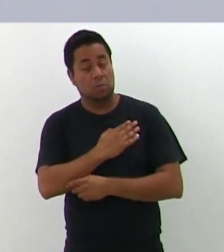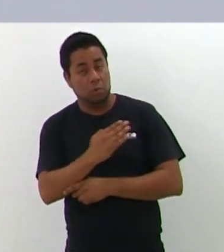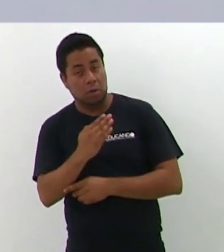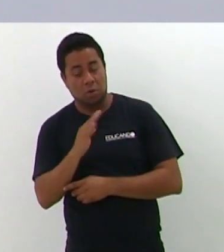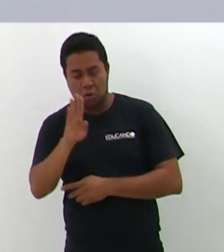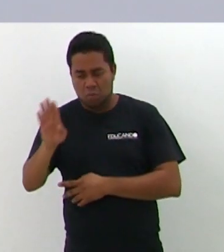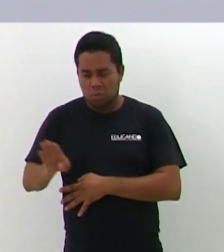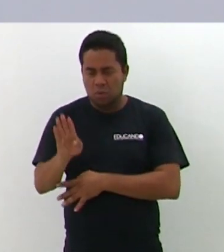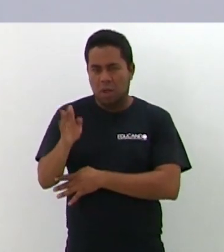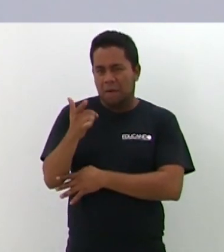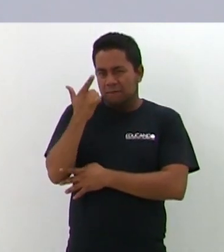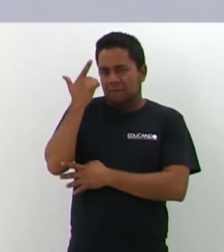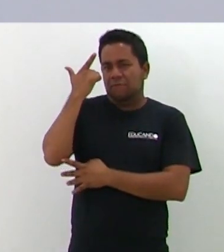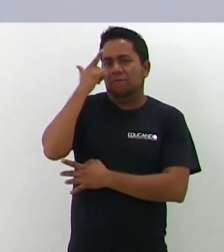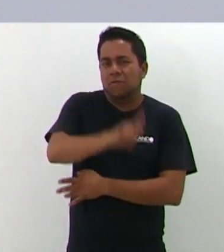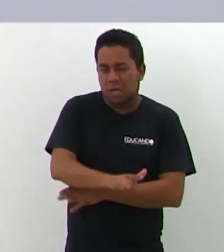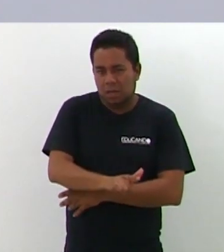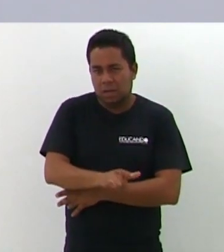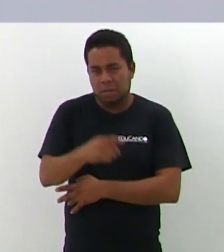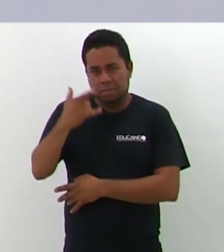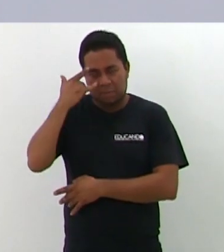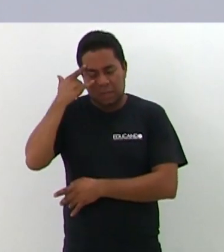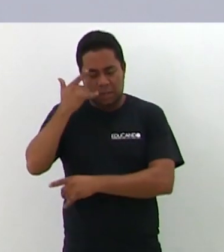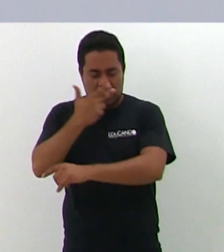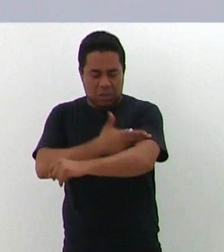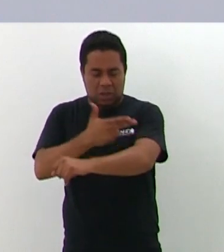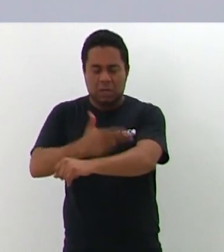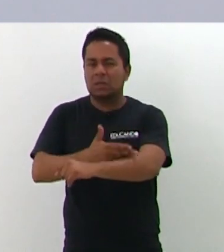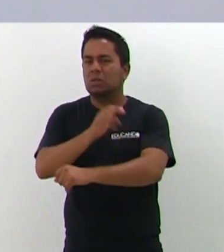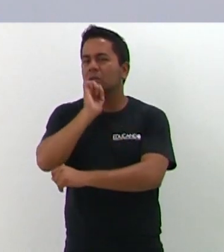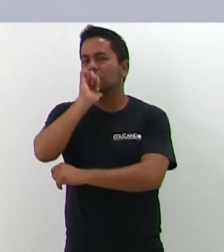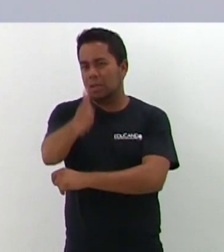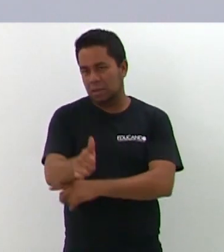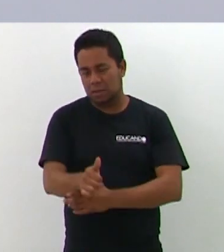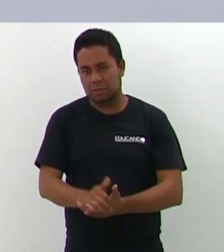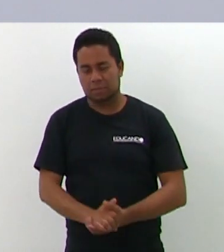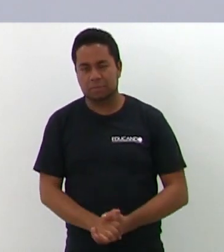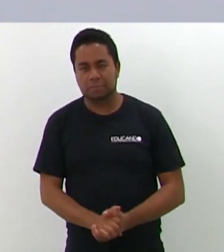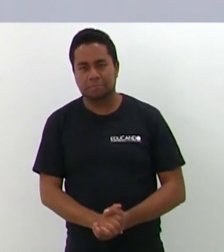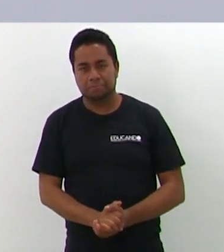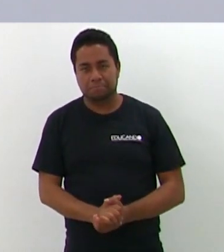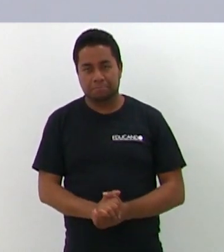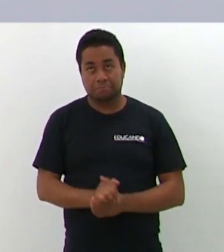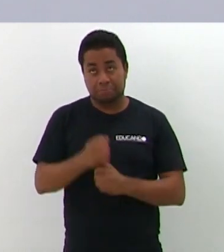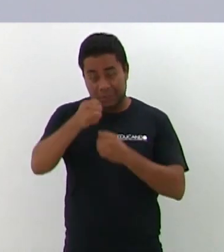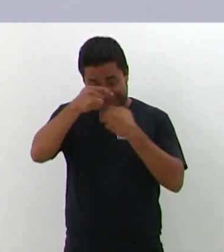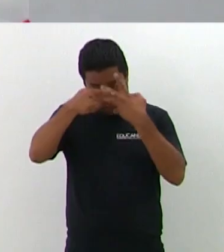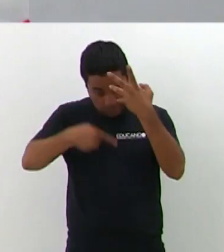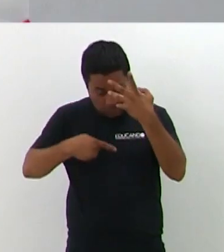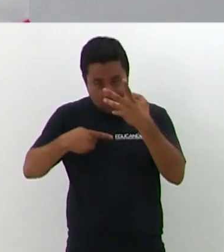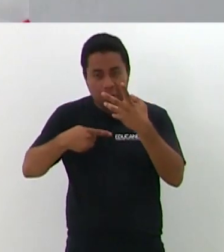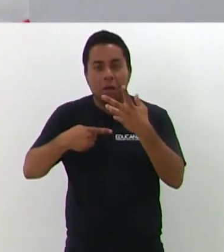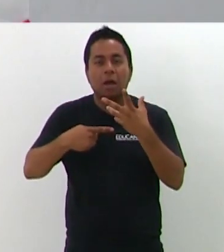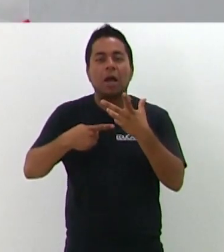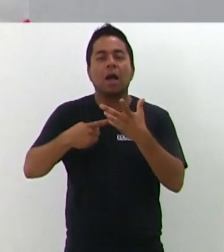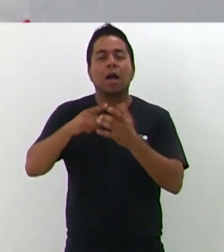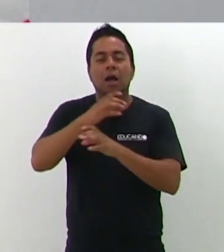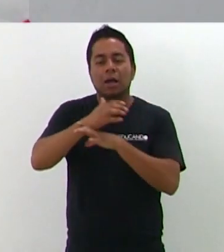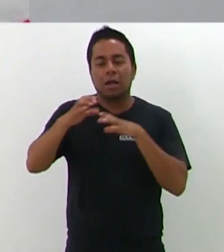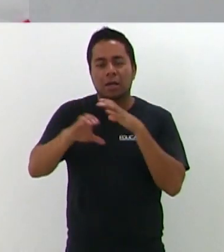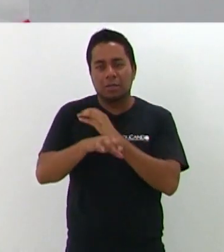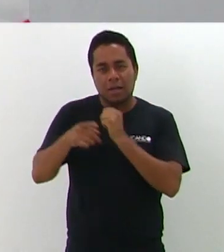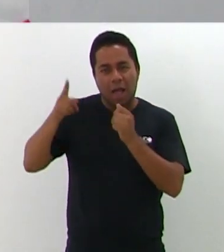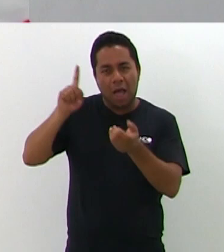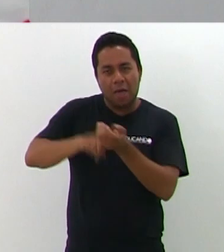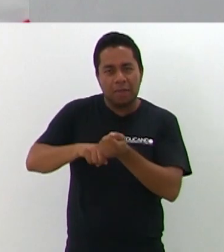una bruja fea y un pirata deshonesto. Todas esas cosas había una